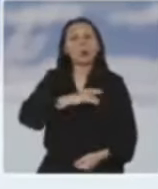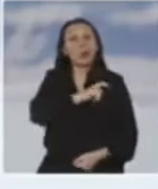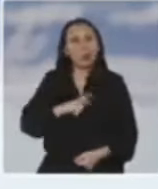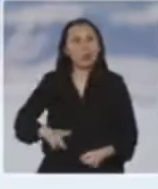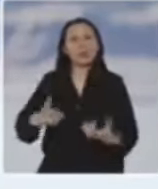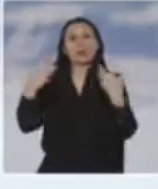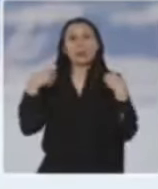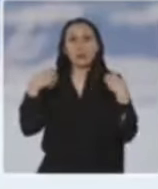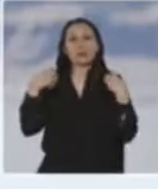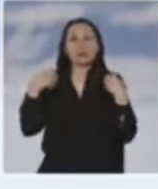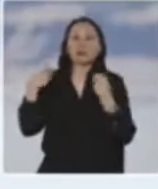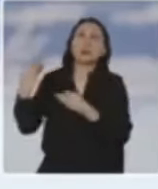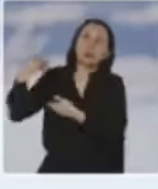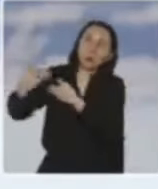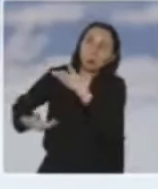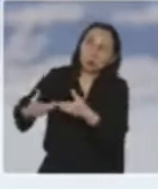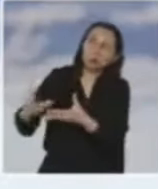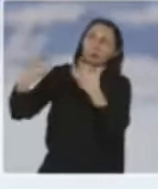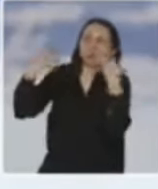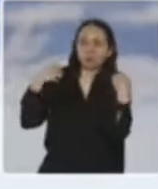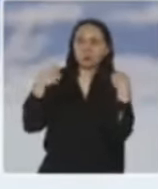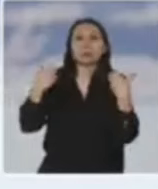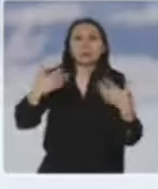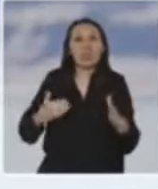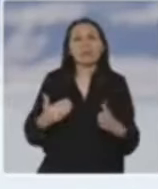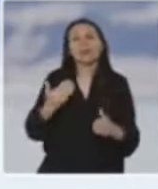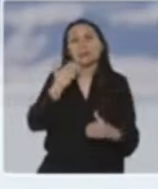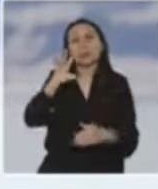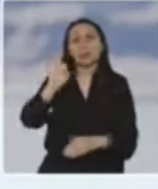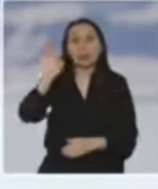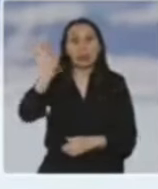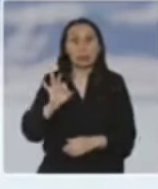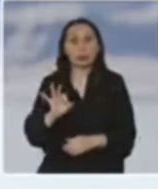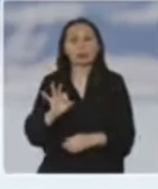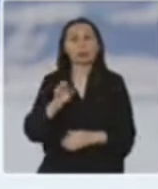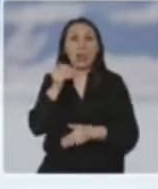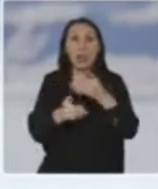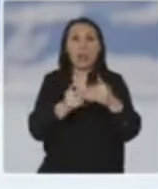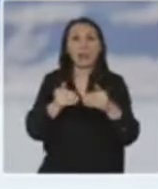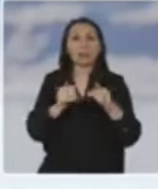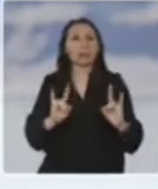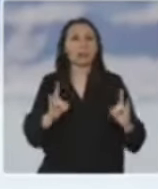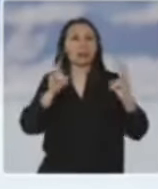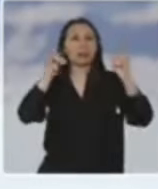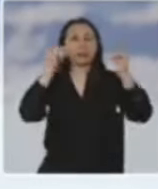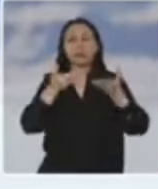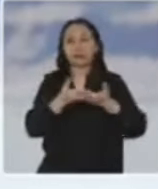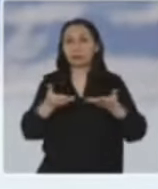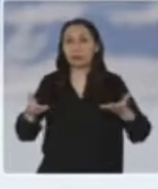le ha correspondido tomar la posta de esta historia Cuando ya estamos cerca del 50% de avance físico de las